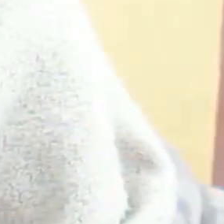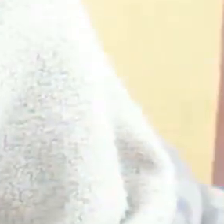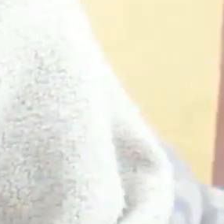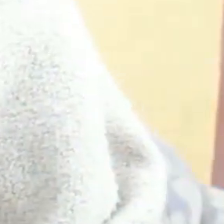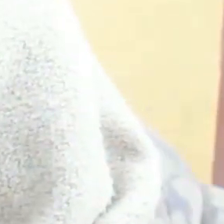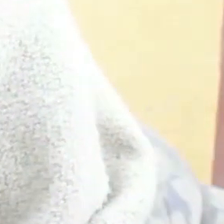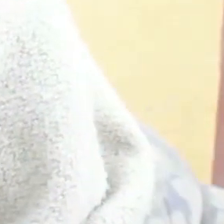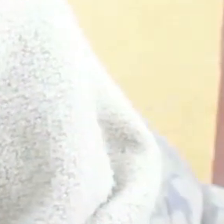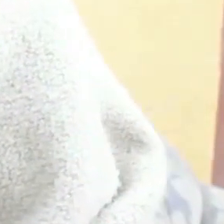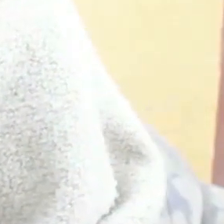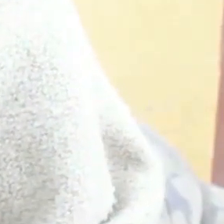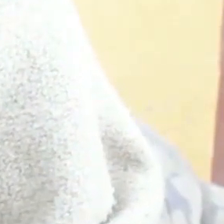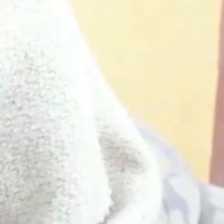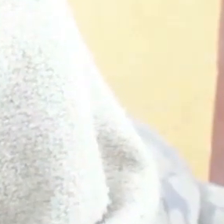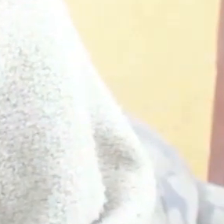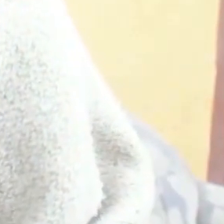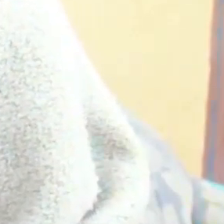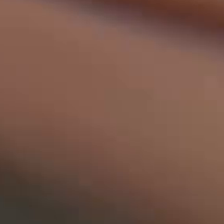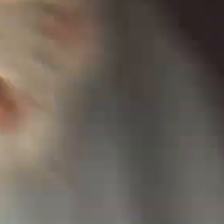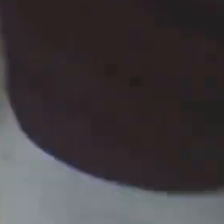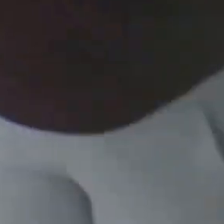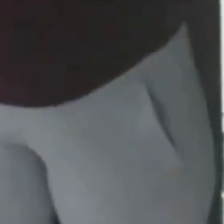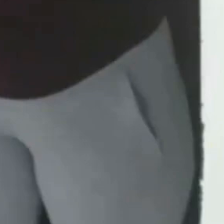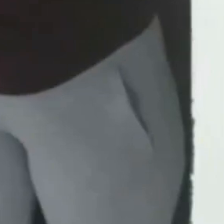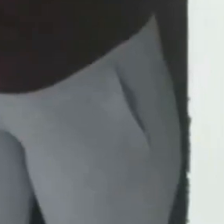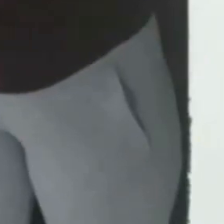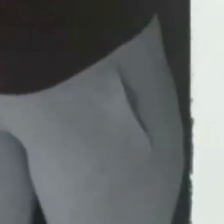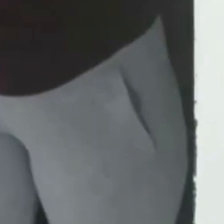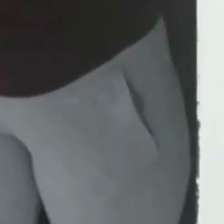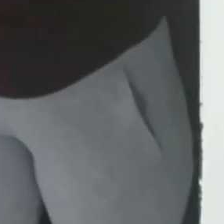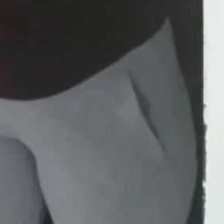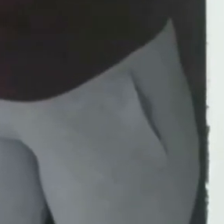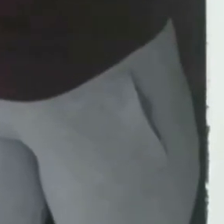Me llevo esa ayuda, que Dios me los proteja.